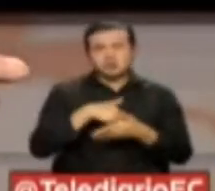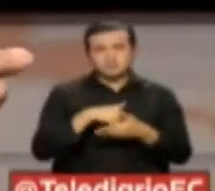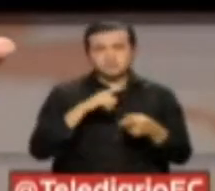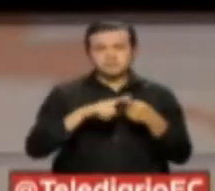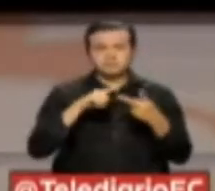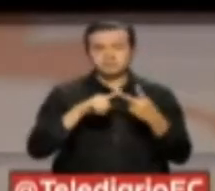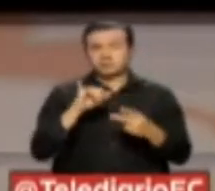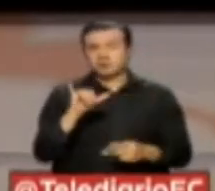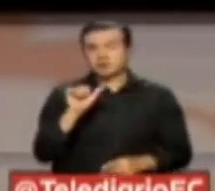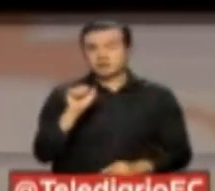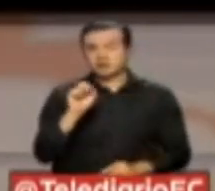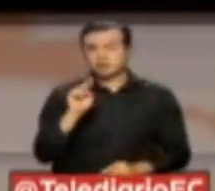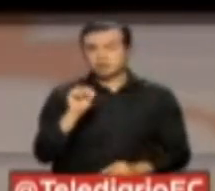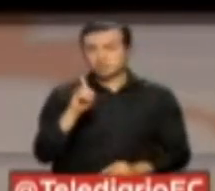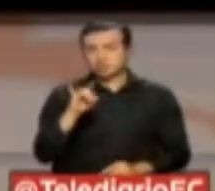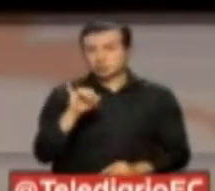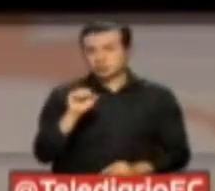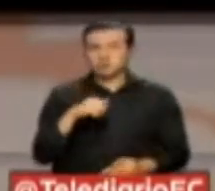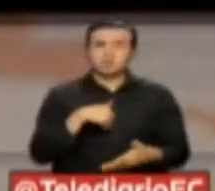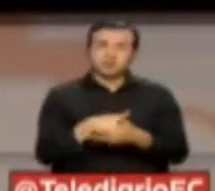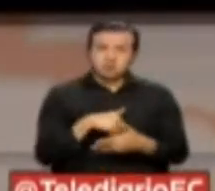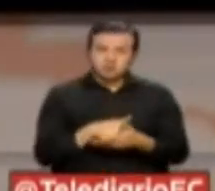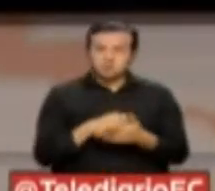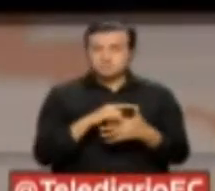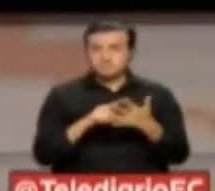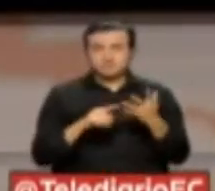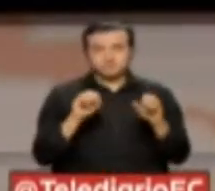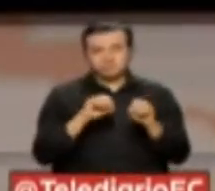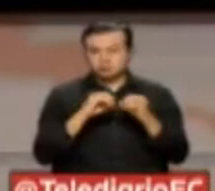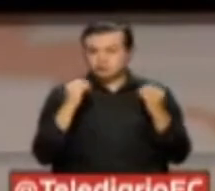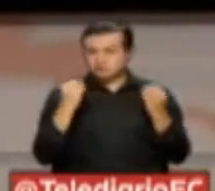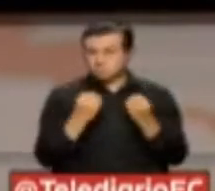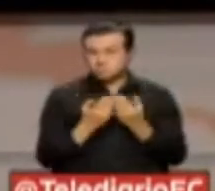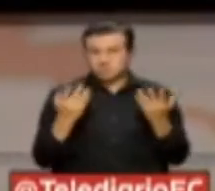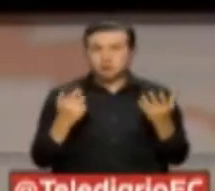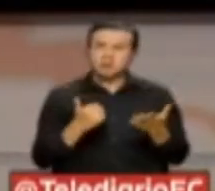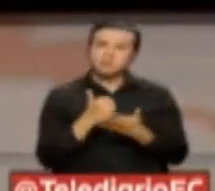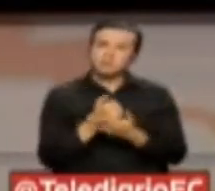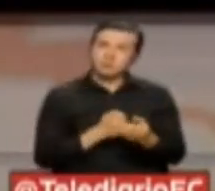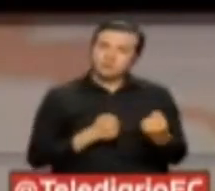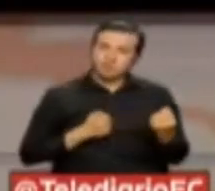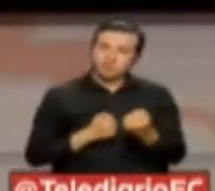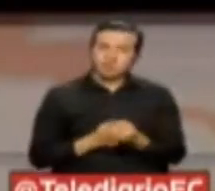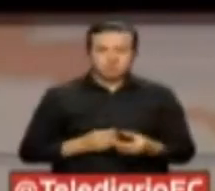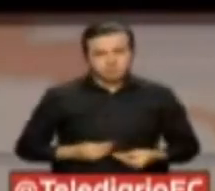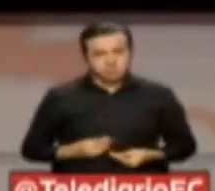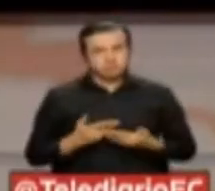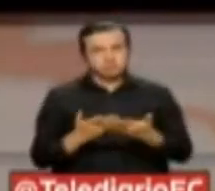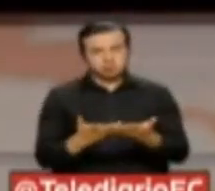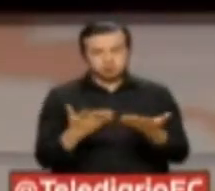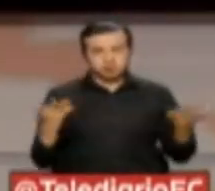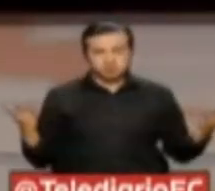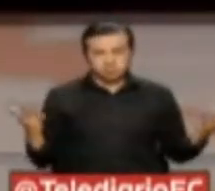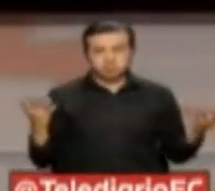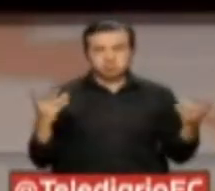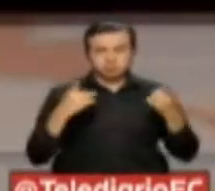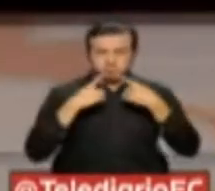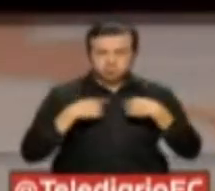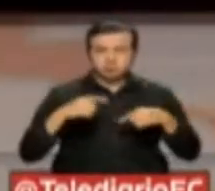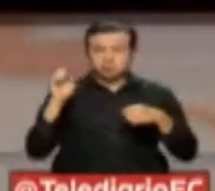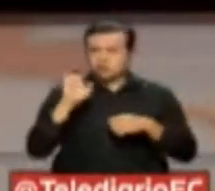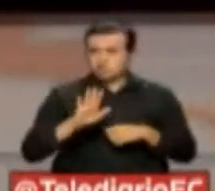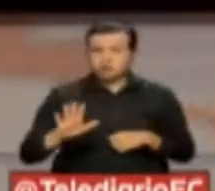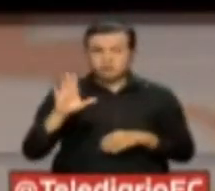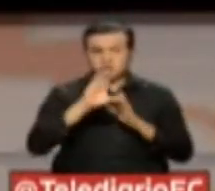los días unidos como se puso obstáculos cuando debe ser un organismo que tiene que facilitar justamente que se pronuncie en este caso el pueblo